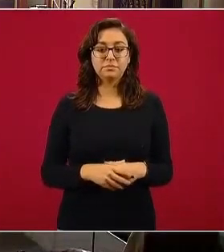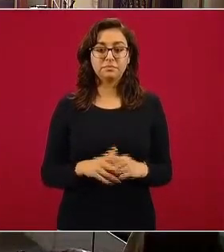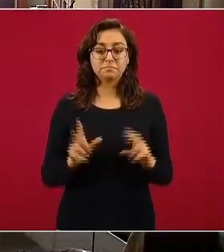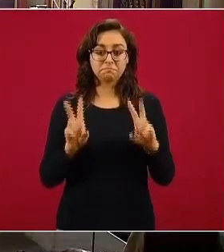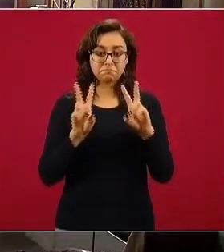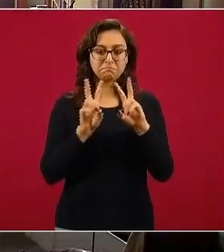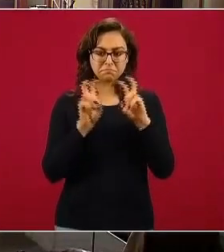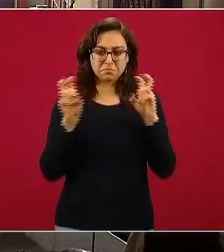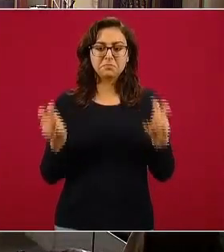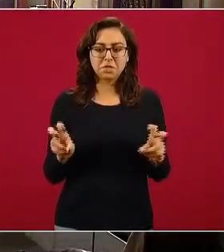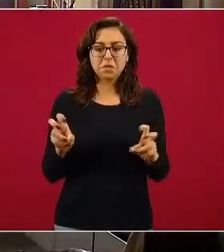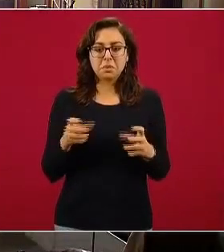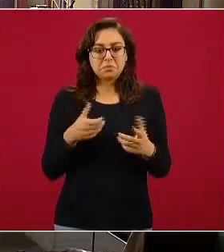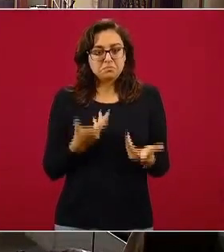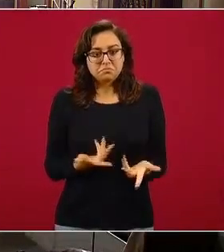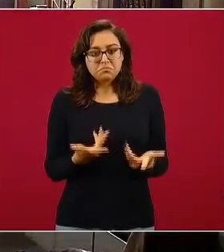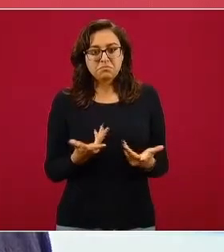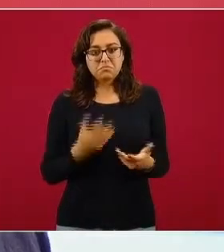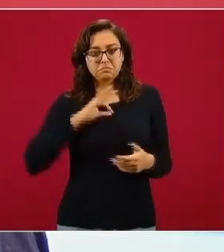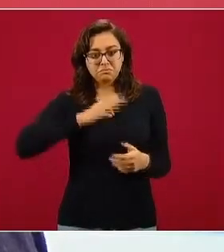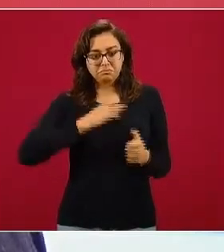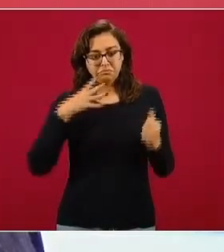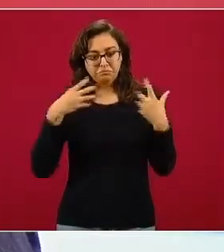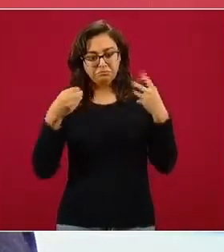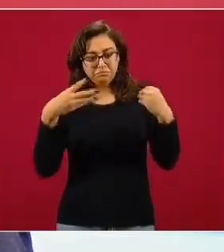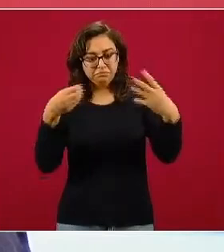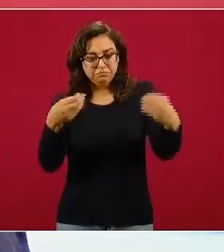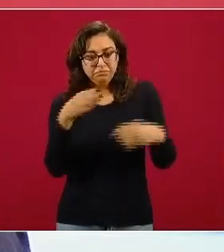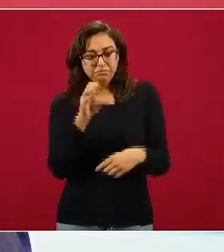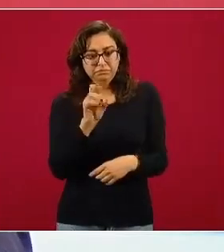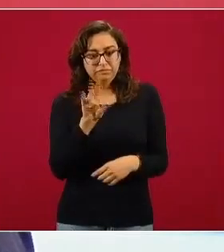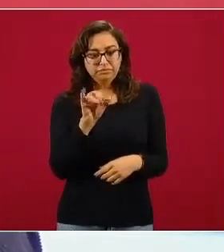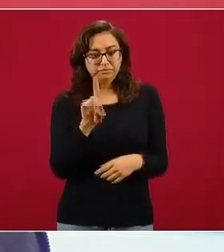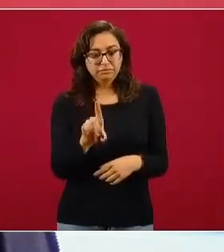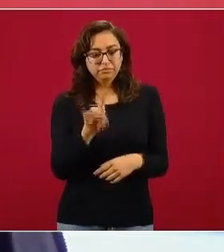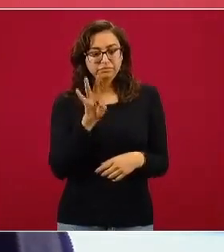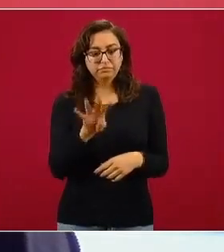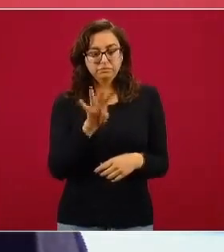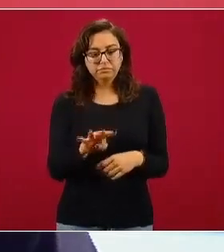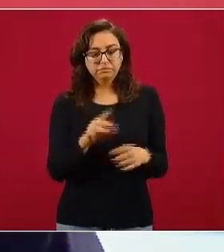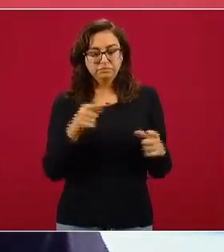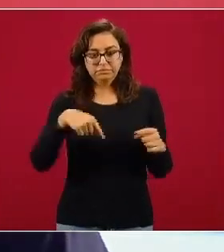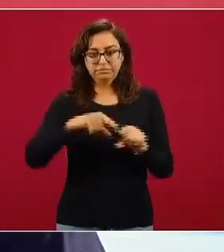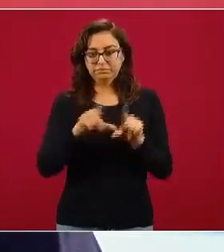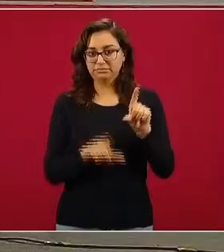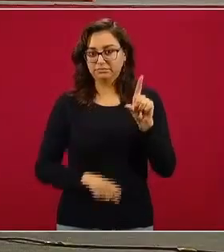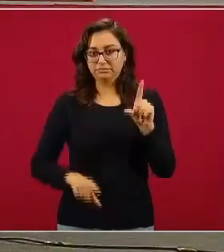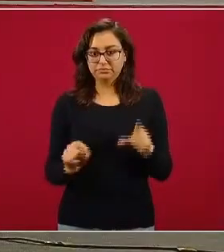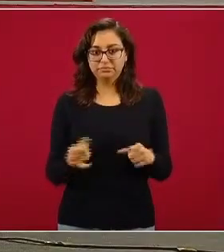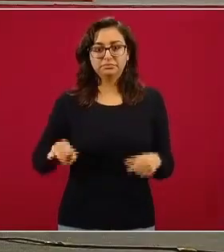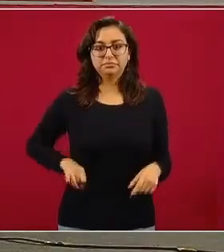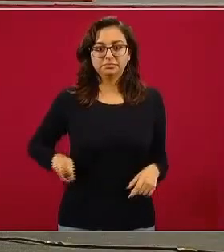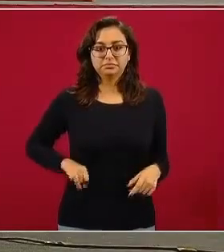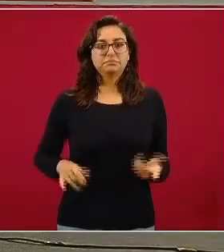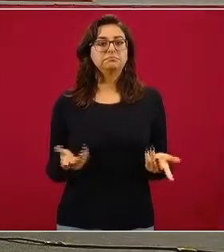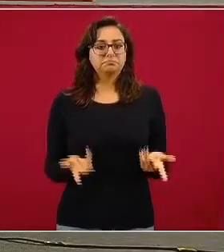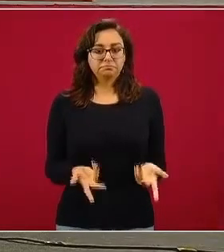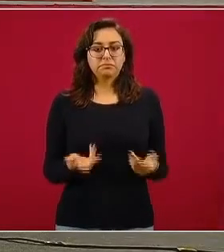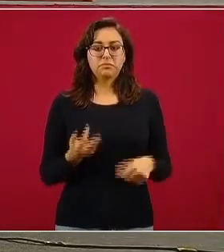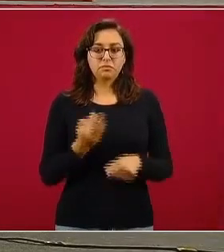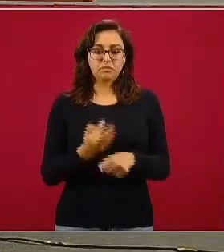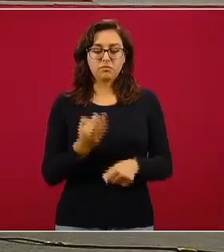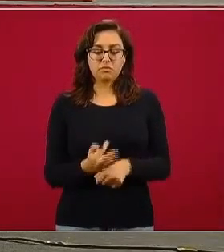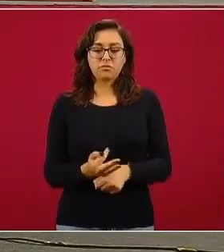conocer cuál es la evolución de la epidemia de COVID-19 en México. Hoy día está nuevamente con nosotros el